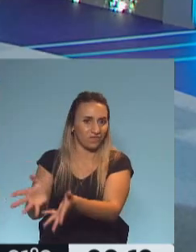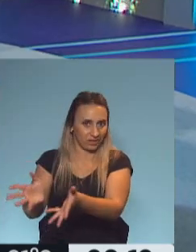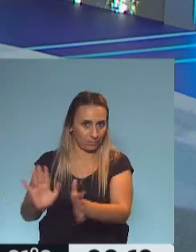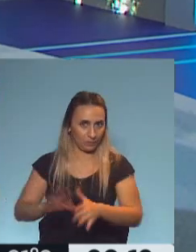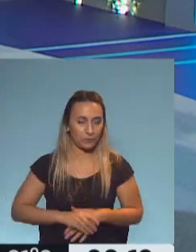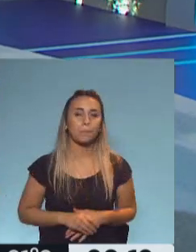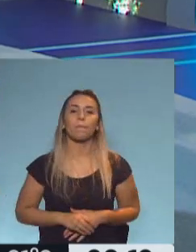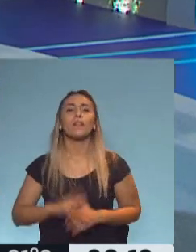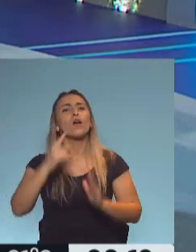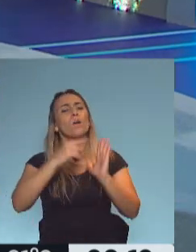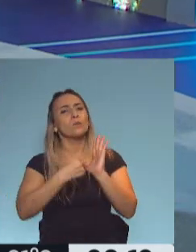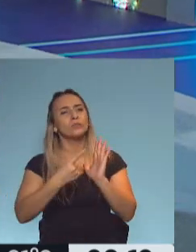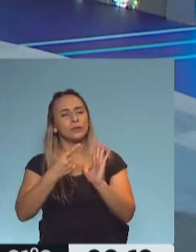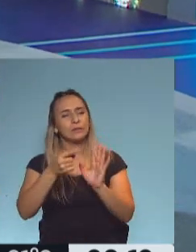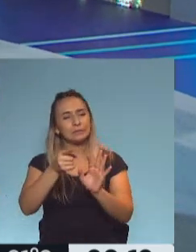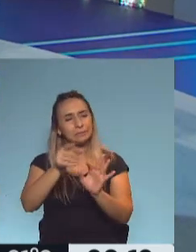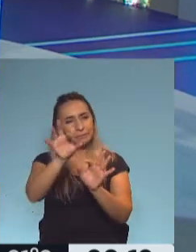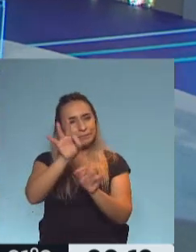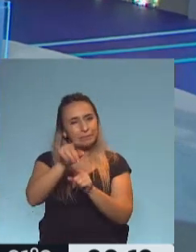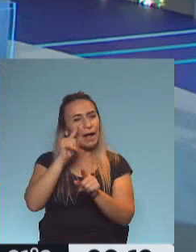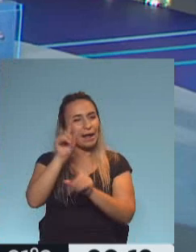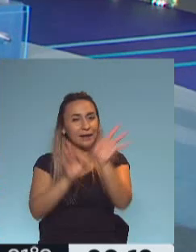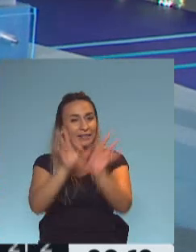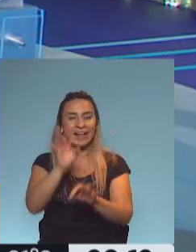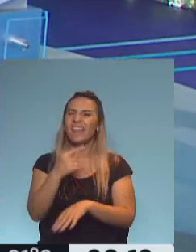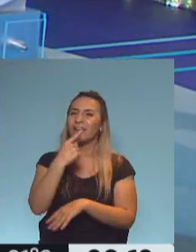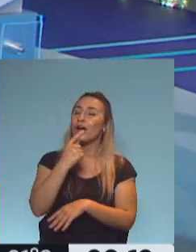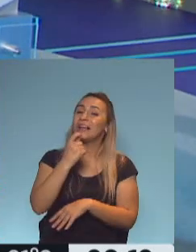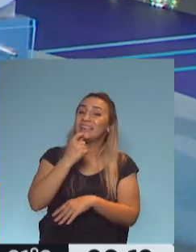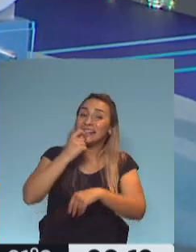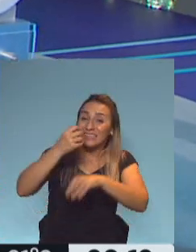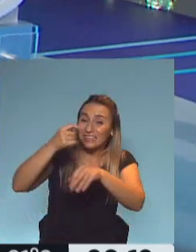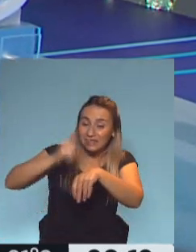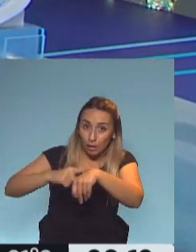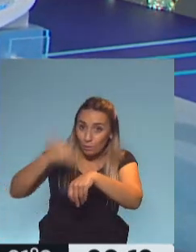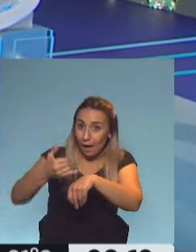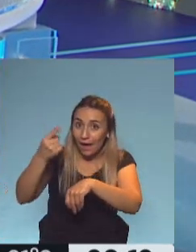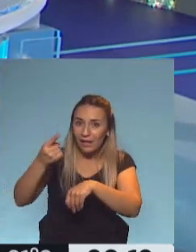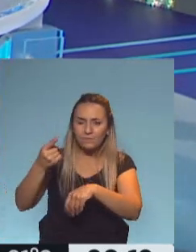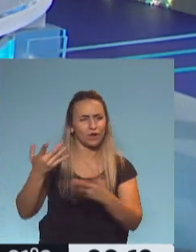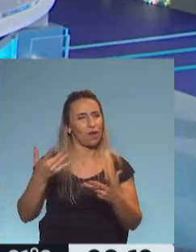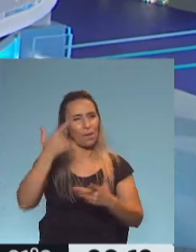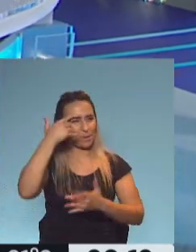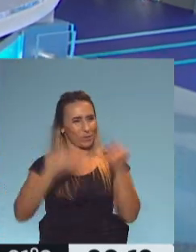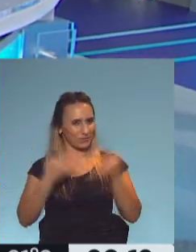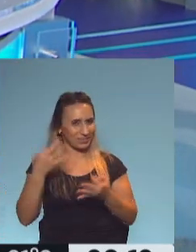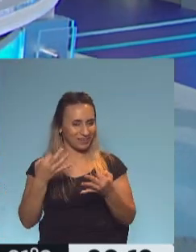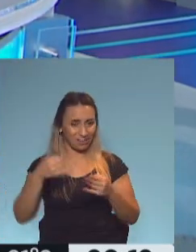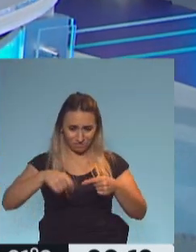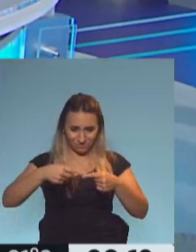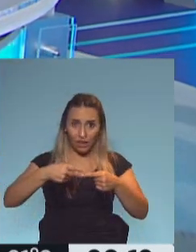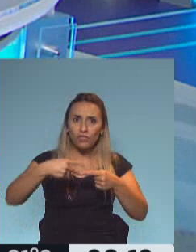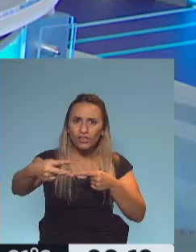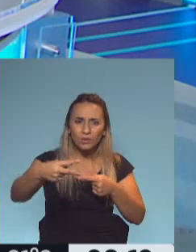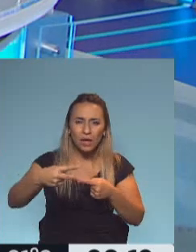Un punto para analizar sería si hay tiempo, si la justicia puede hacer tiempo Sería muy extraño que en estas 2 semanas